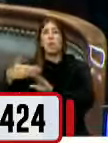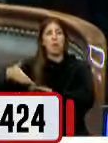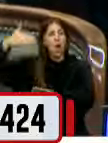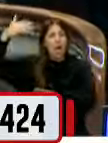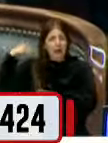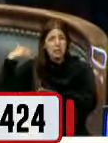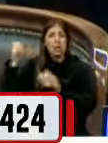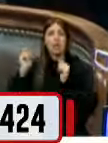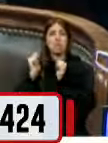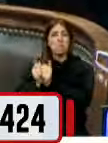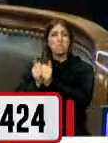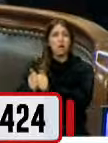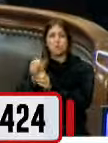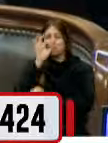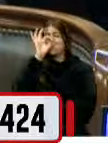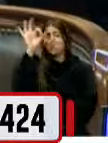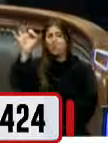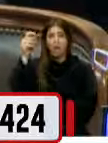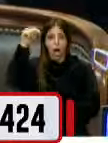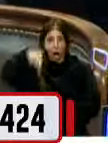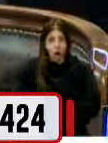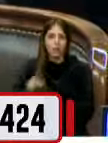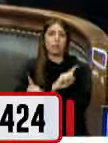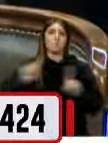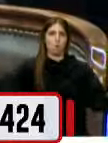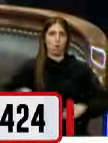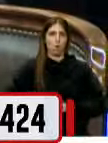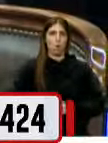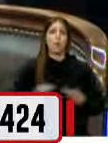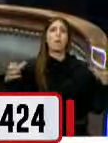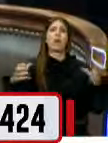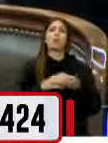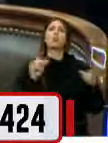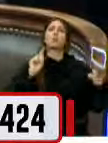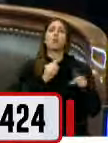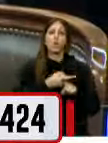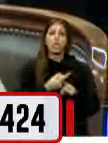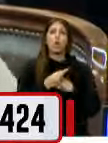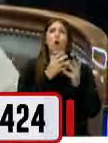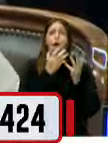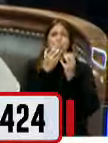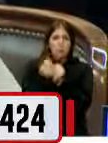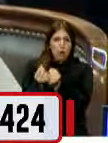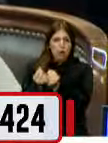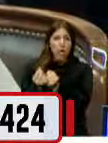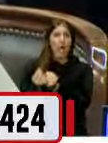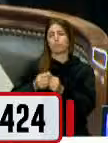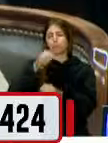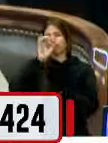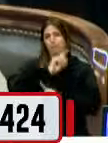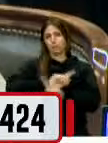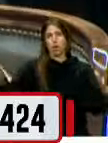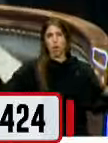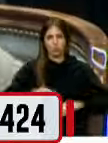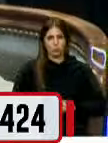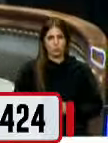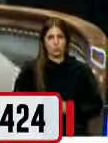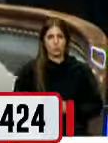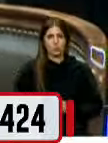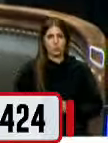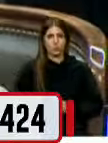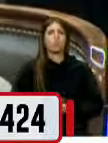El cordón justamente lo que hace es evitar que la gente pueda bajar a la calle en la avenida Entre Ríos, garantizando la circulación de